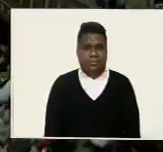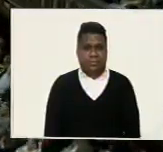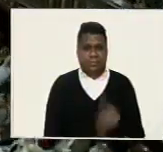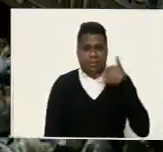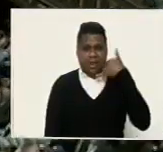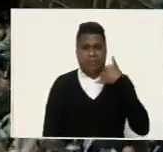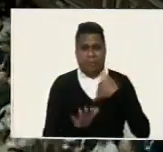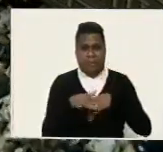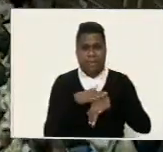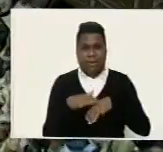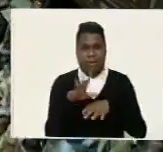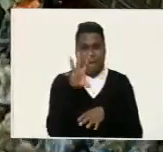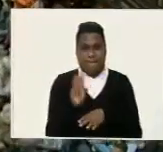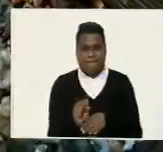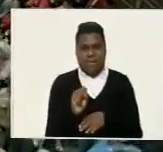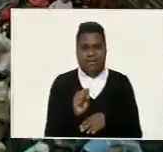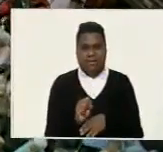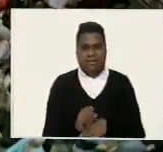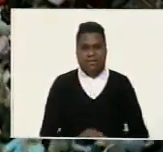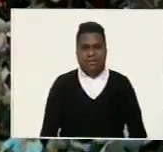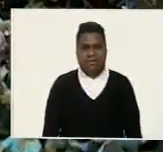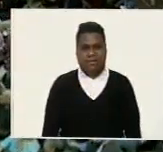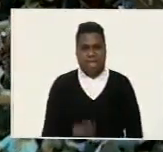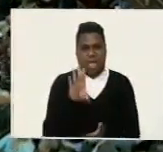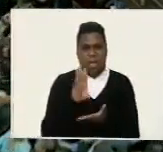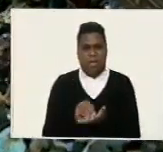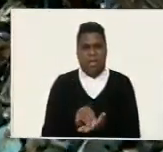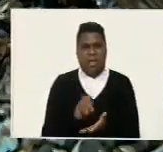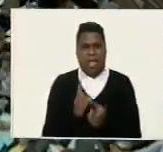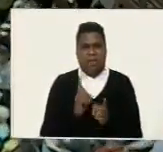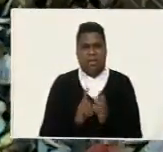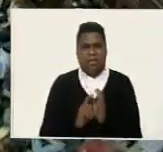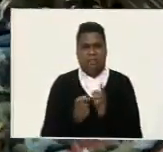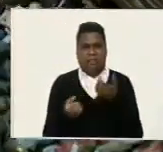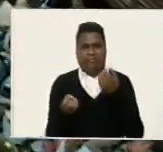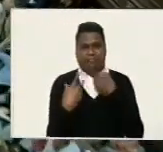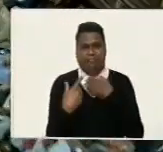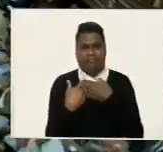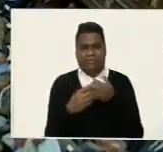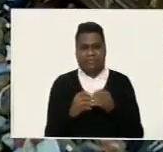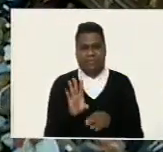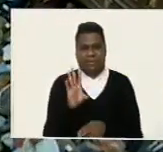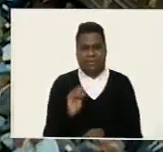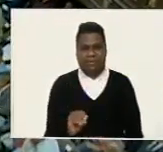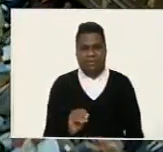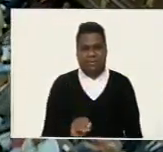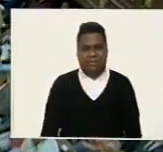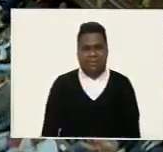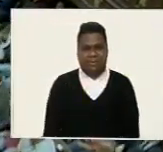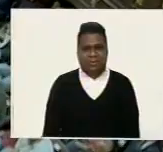Hay que apagarlo. Parece que están llamando de la casa.